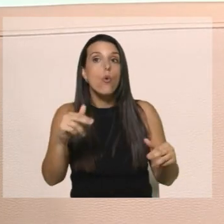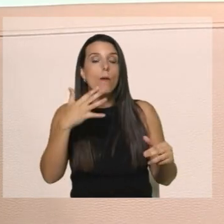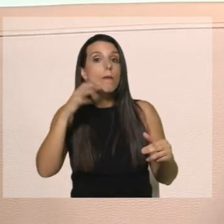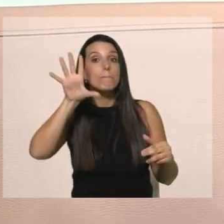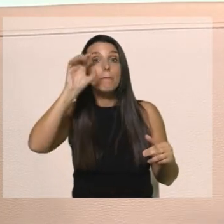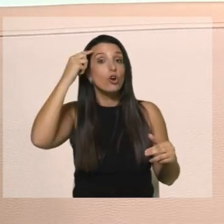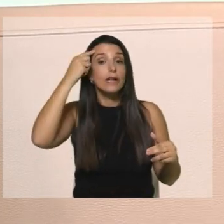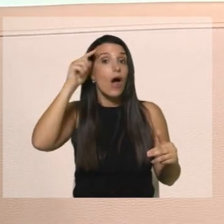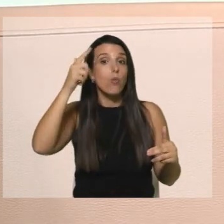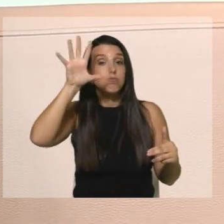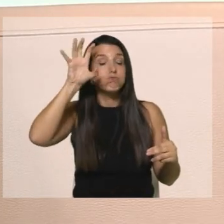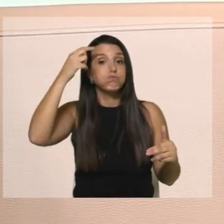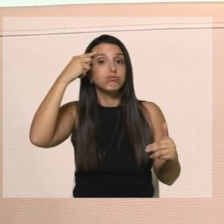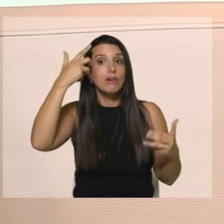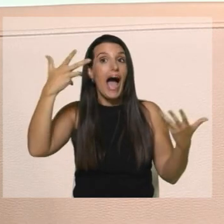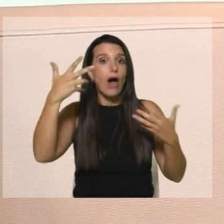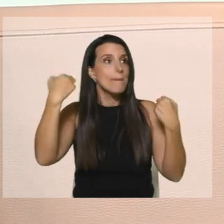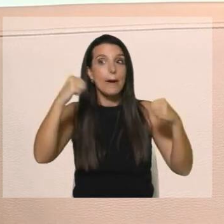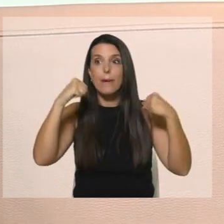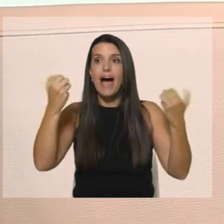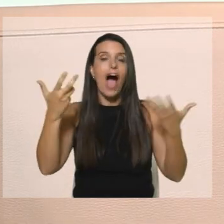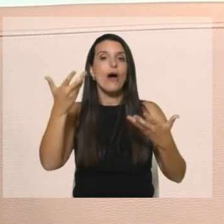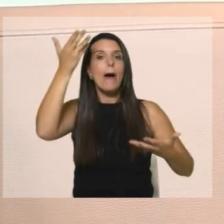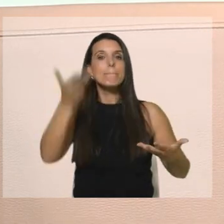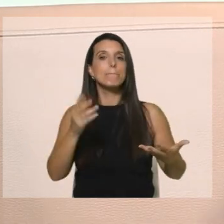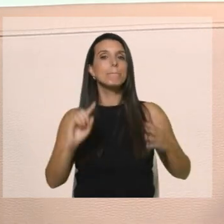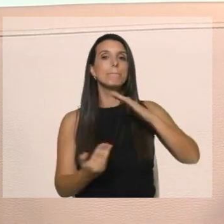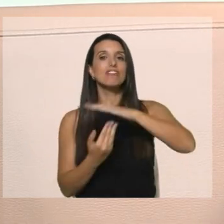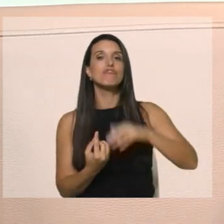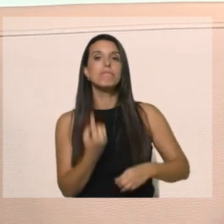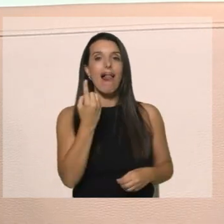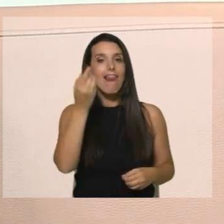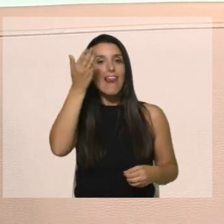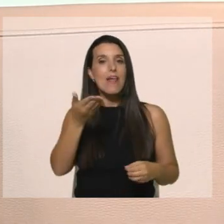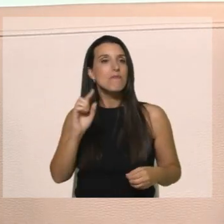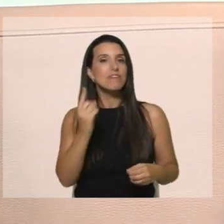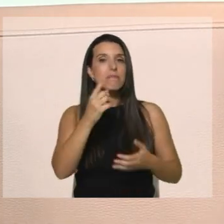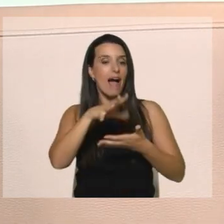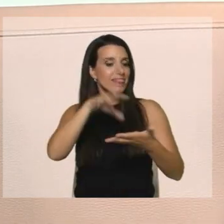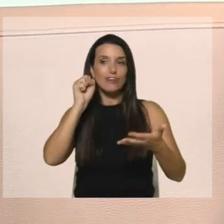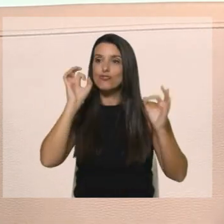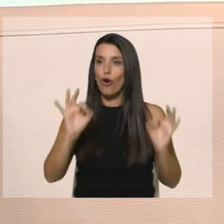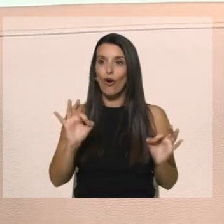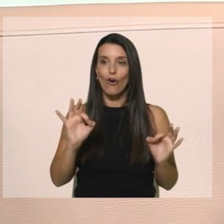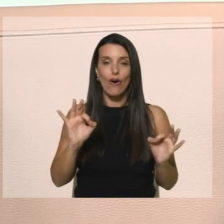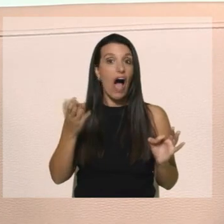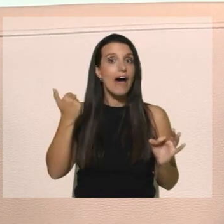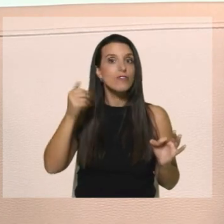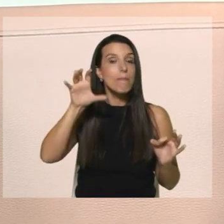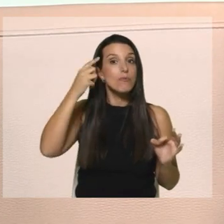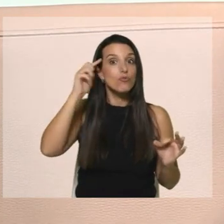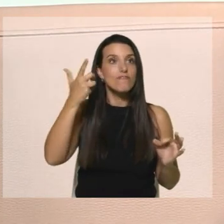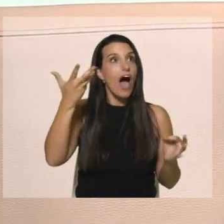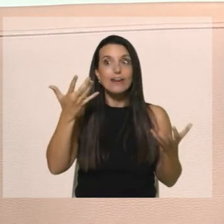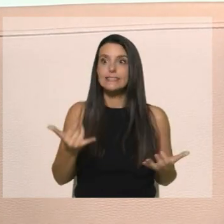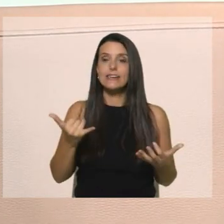memoria. Y hoy en día es la protagonista de la obra y es la que se aprende primero los textos. También depende de ellos, ¿no? Es la